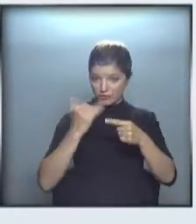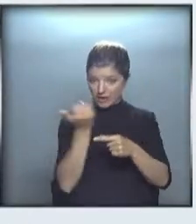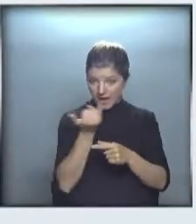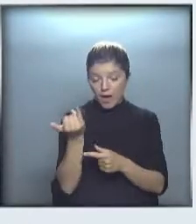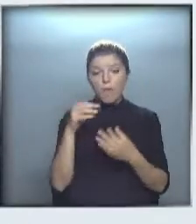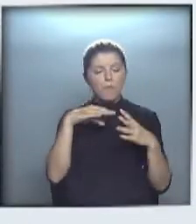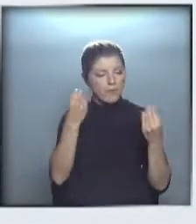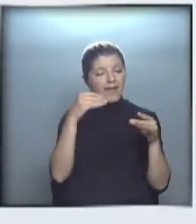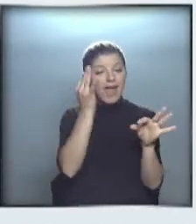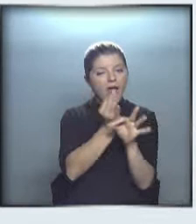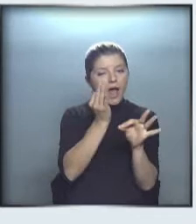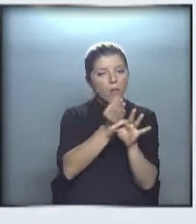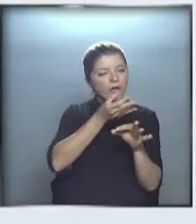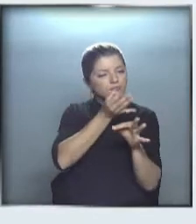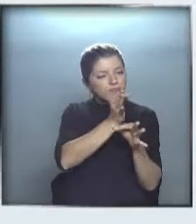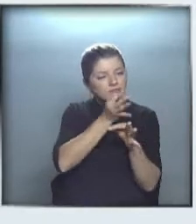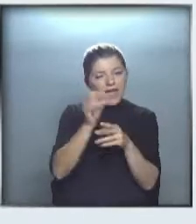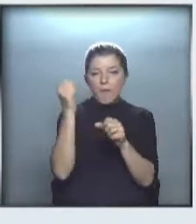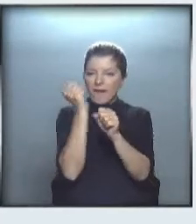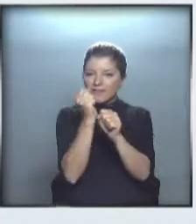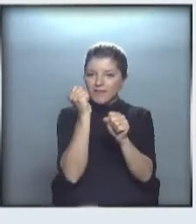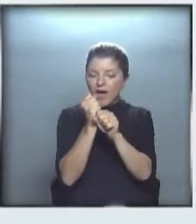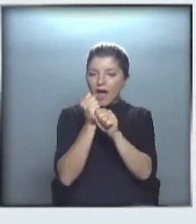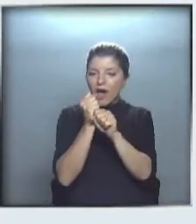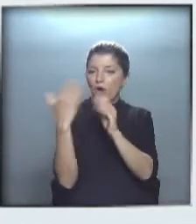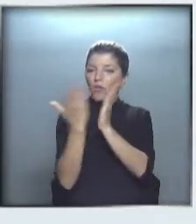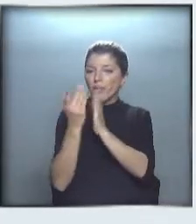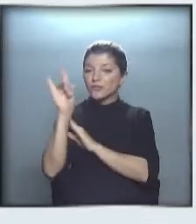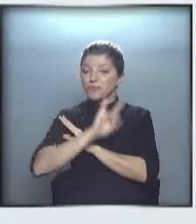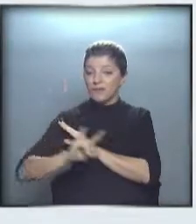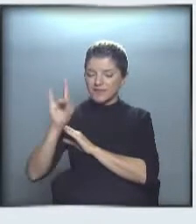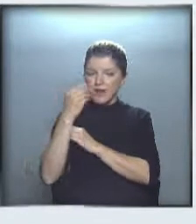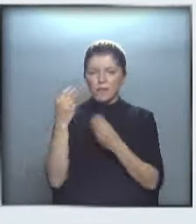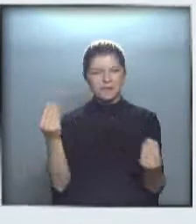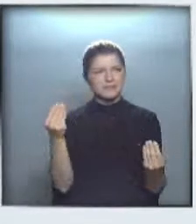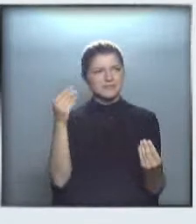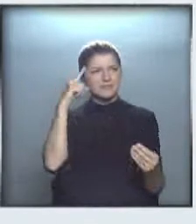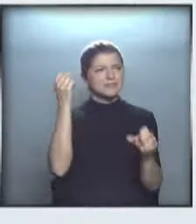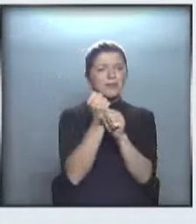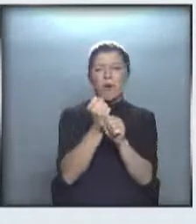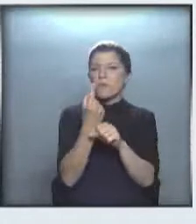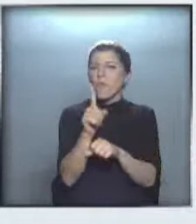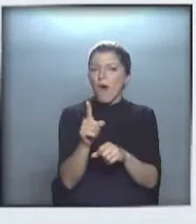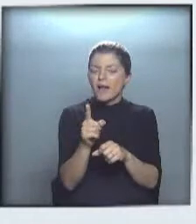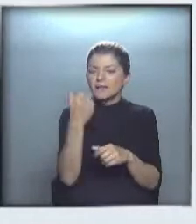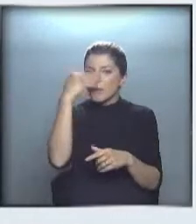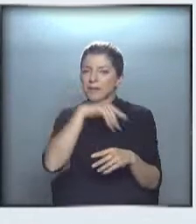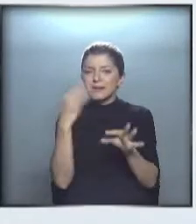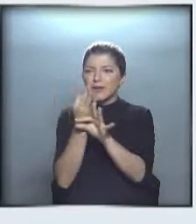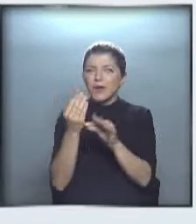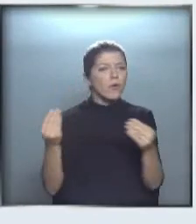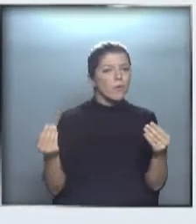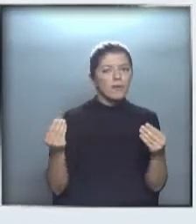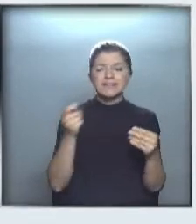escuela nos prepara para el mundo del trabajo y la educación superior. Pero, ¿qué trabajo? Y para eso, ¿cómo debe ser la escuela? ¿Y